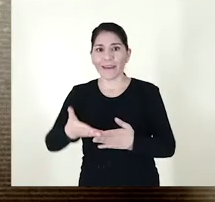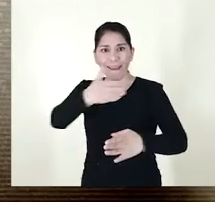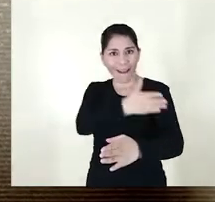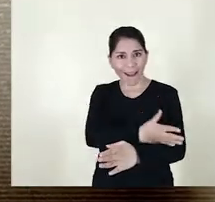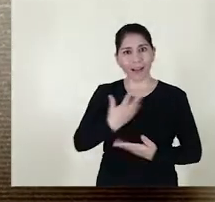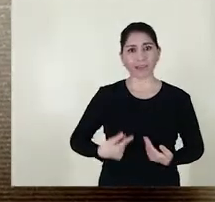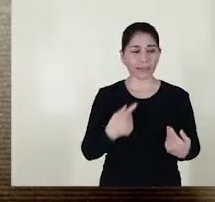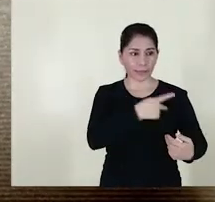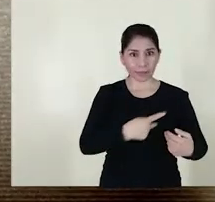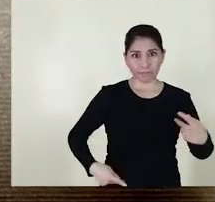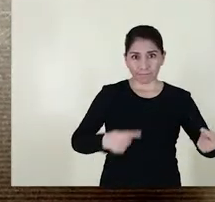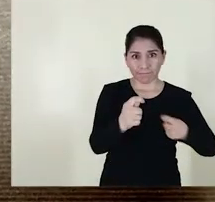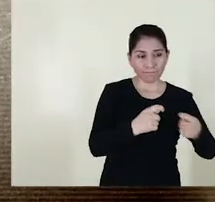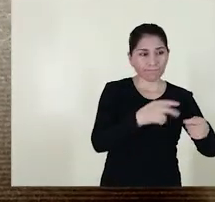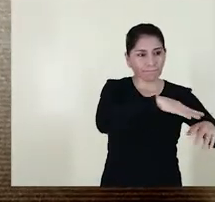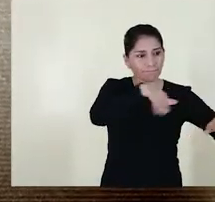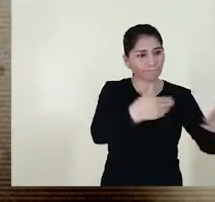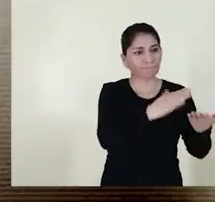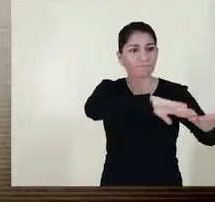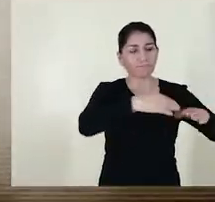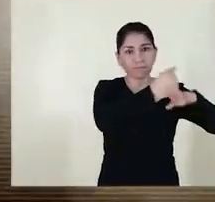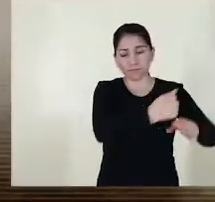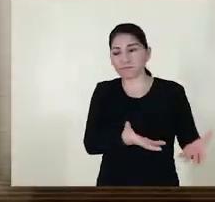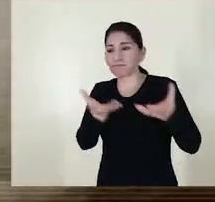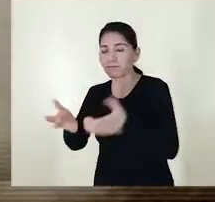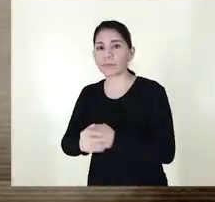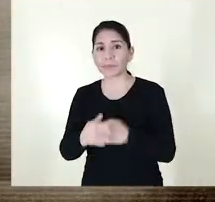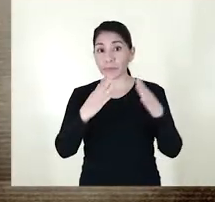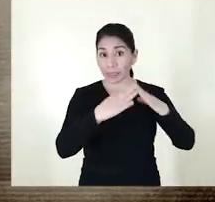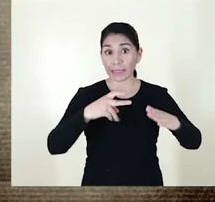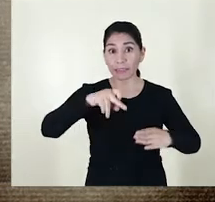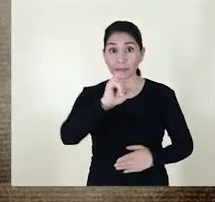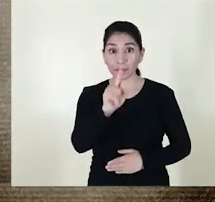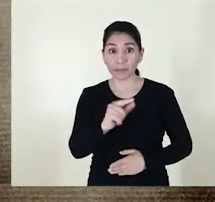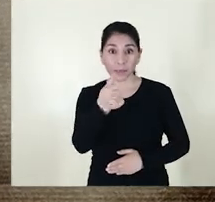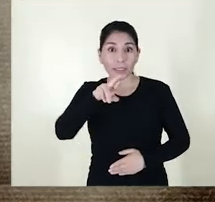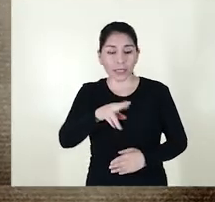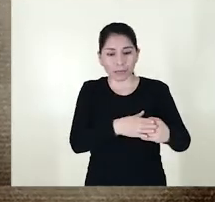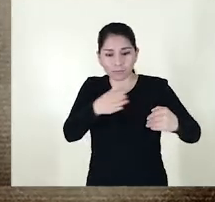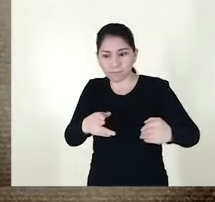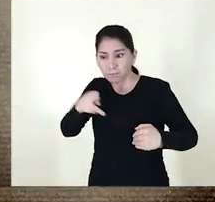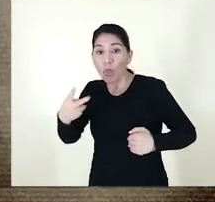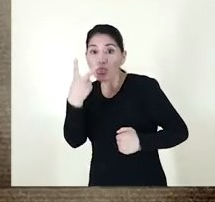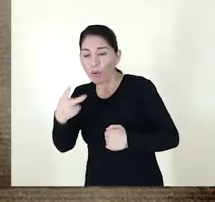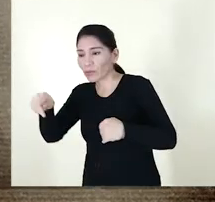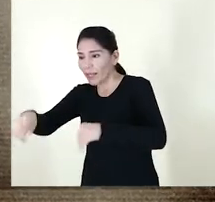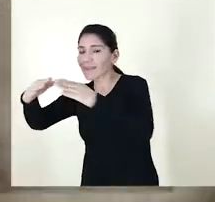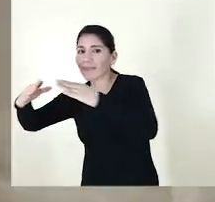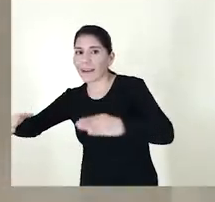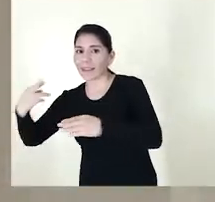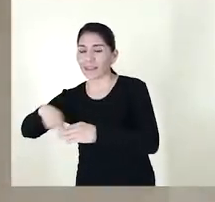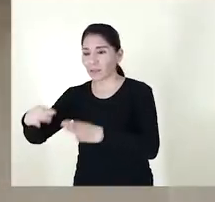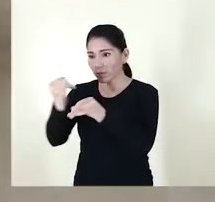de los solares luego de la fundación de la ciudad. A tan solo 2 cuadras del viejo Palacio de Pizarro, los dominicos instalaron su gran